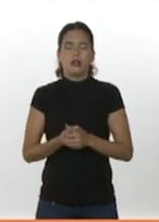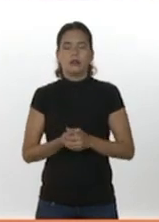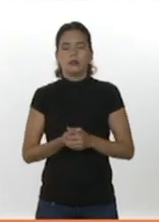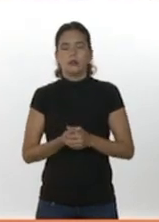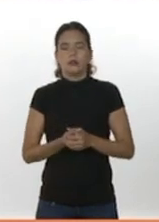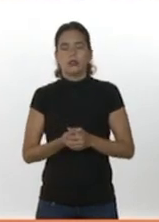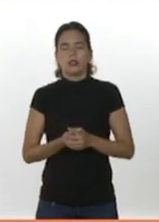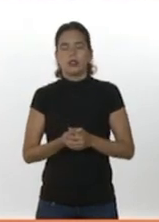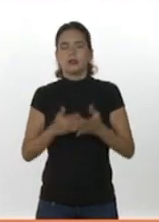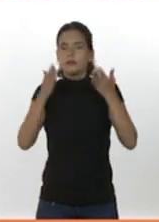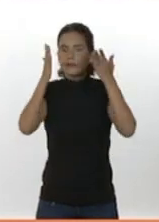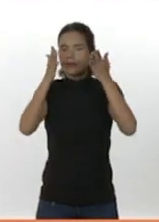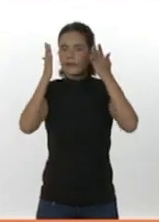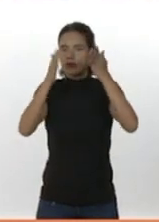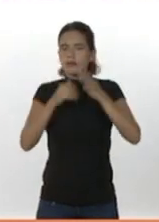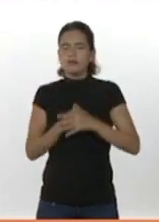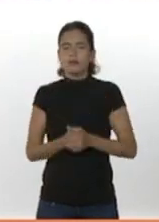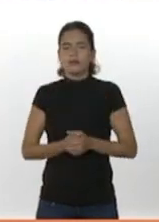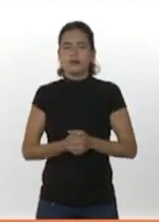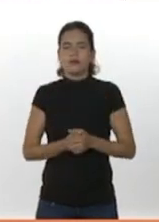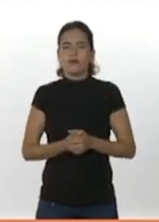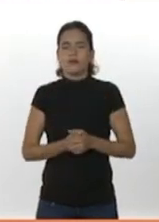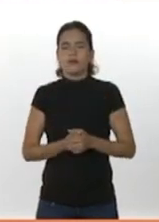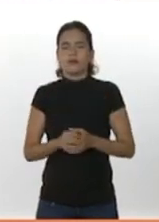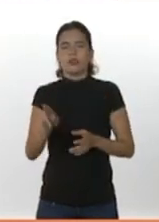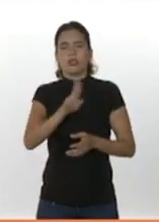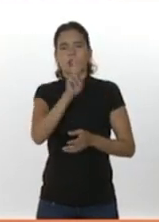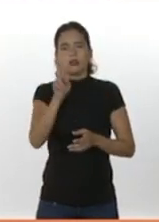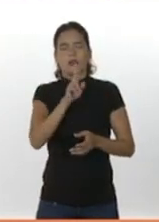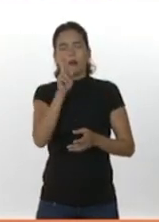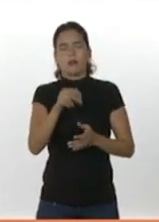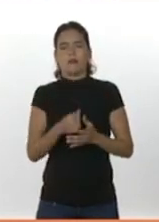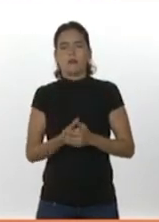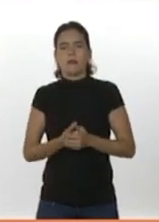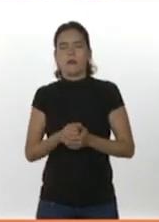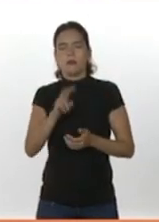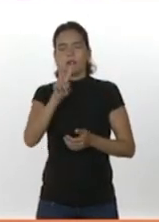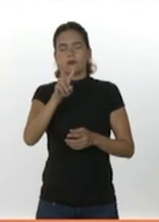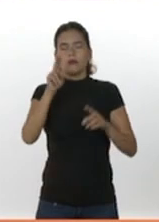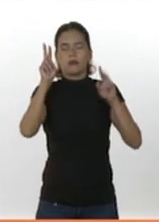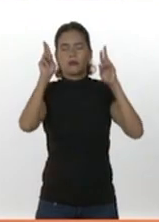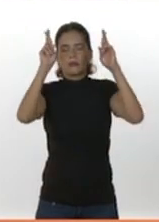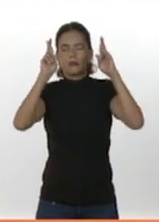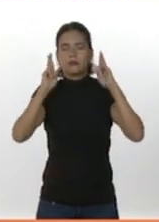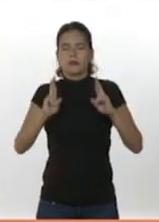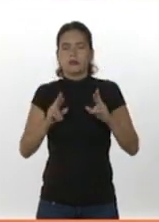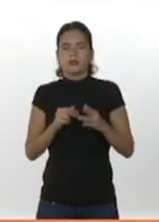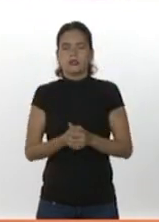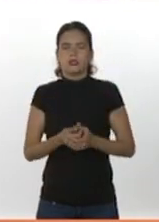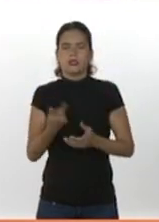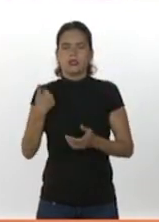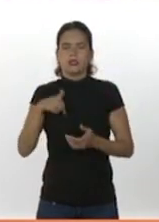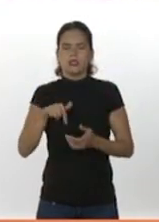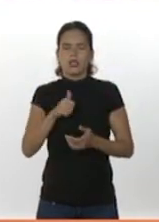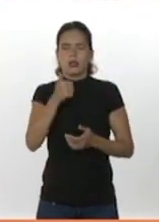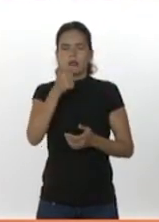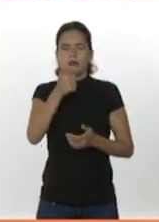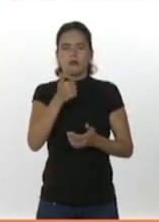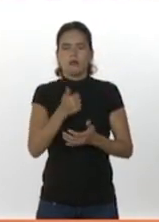que recomendarles que hagan uso de esos dos recursos y tengan